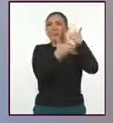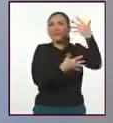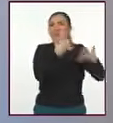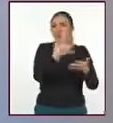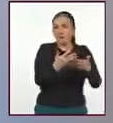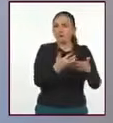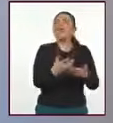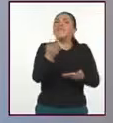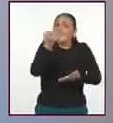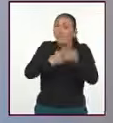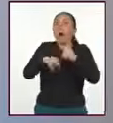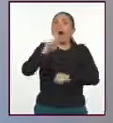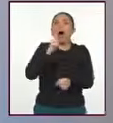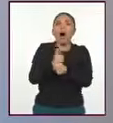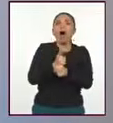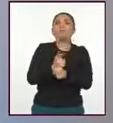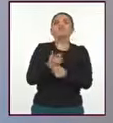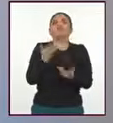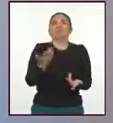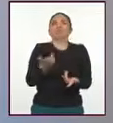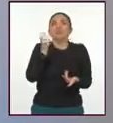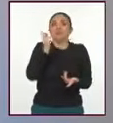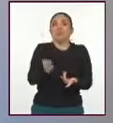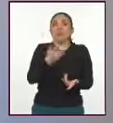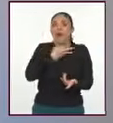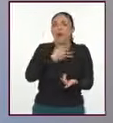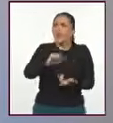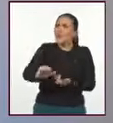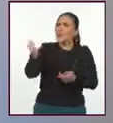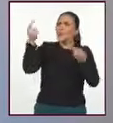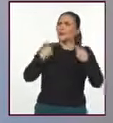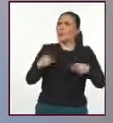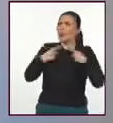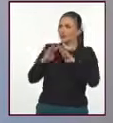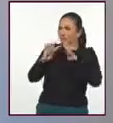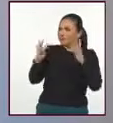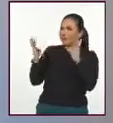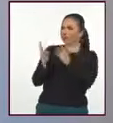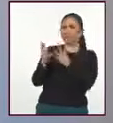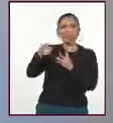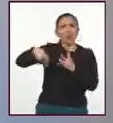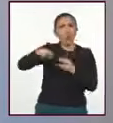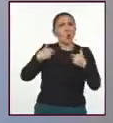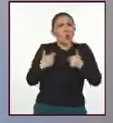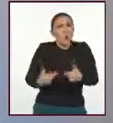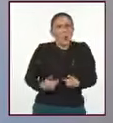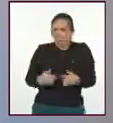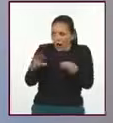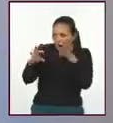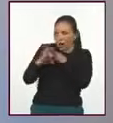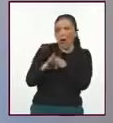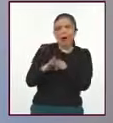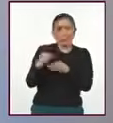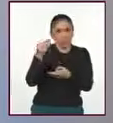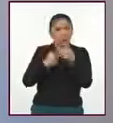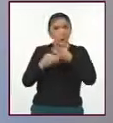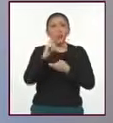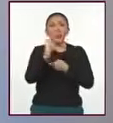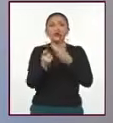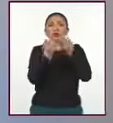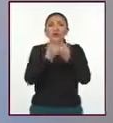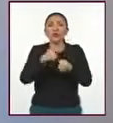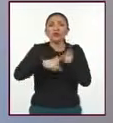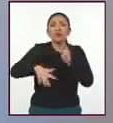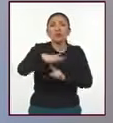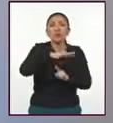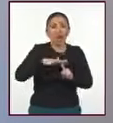en cuenta que pues, realmente pues existen más personas, somos seres humanos y como seres humanos somos seres sociales. No